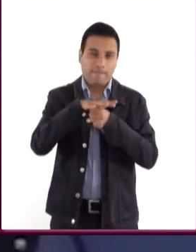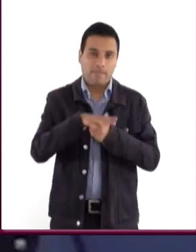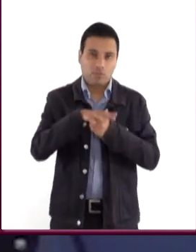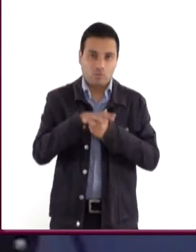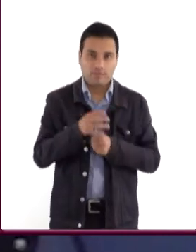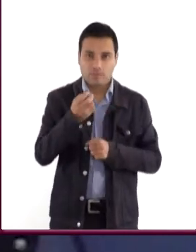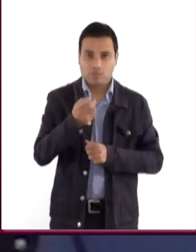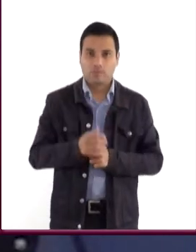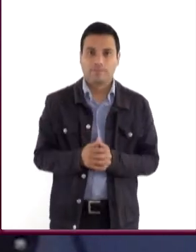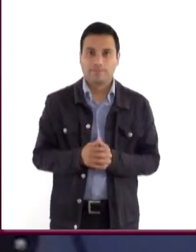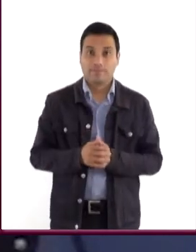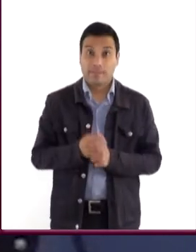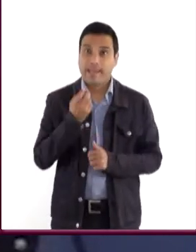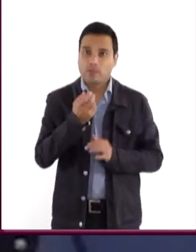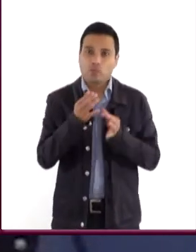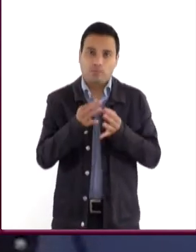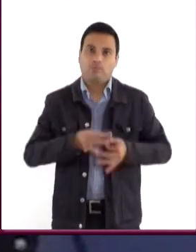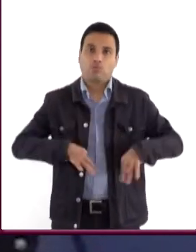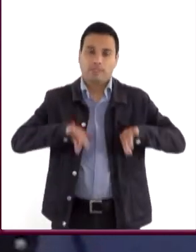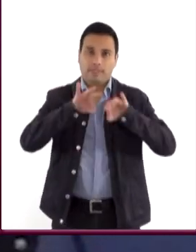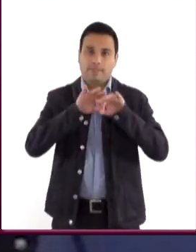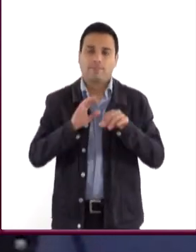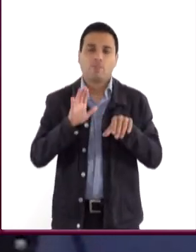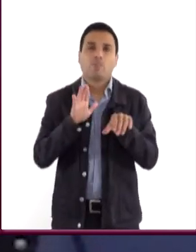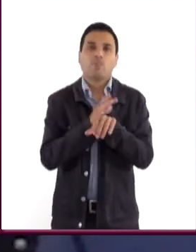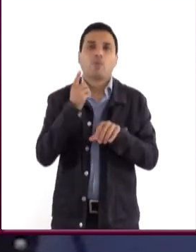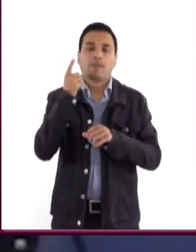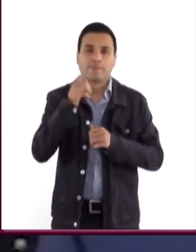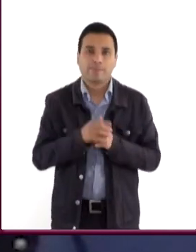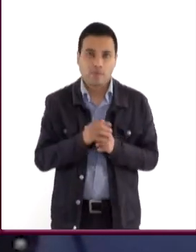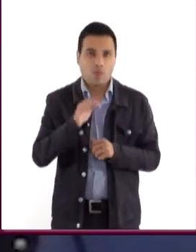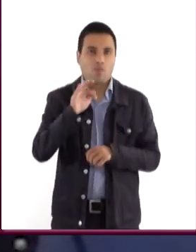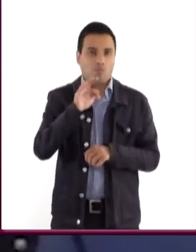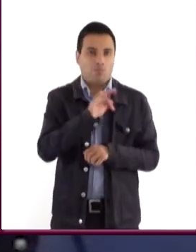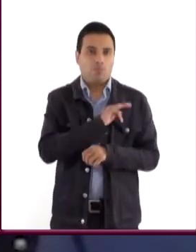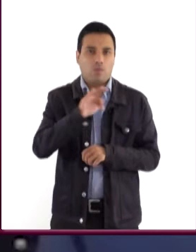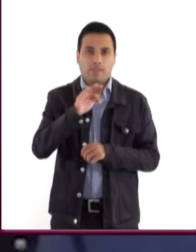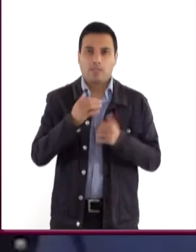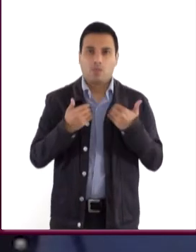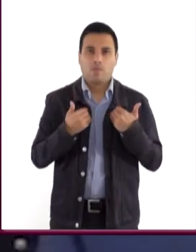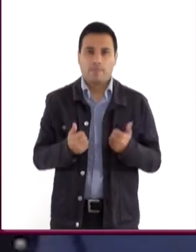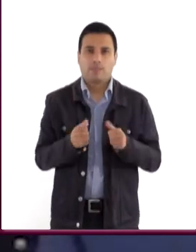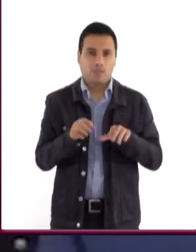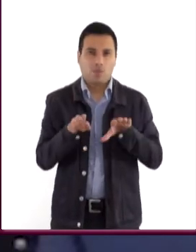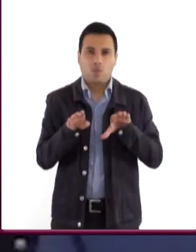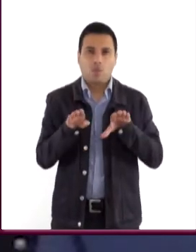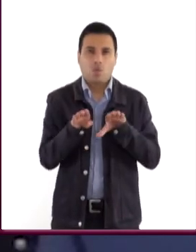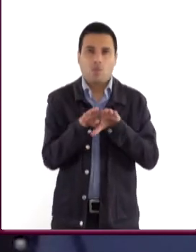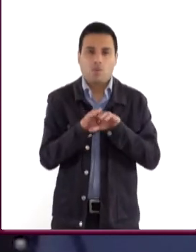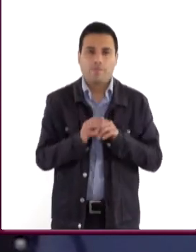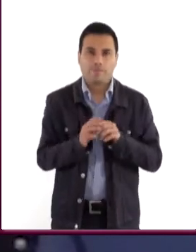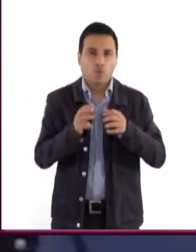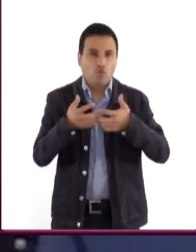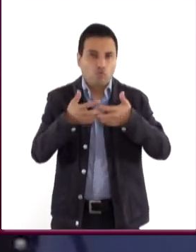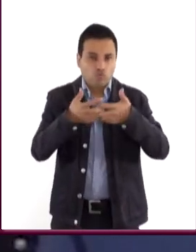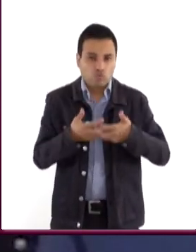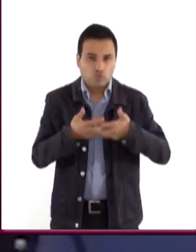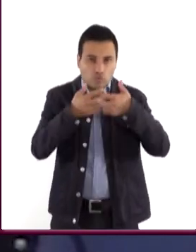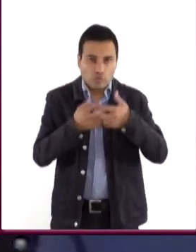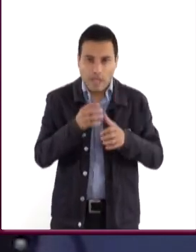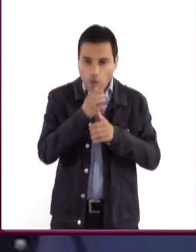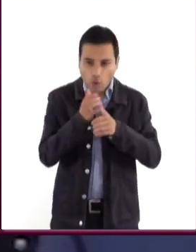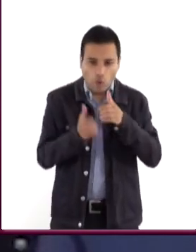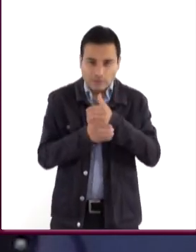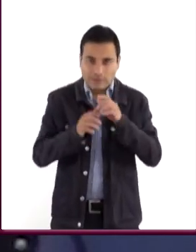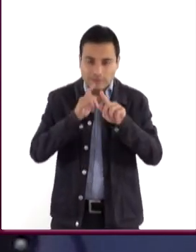el esfuerzo. Es muy importante esta relación porque nos permite entender el funcionamiento de las cosas